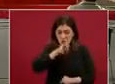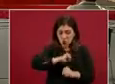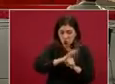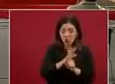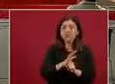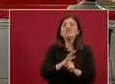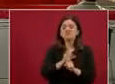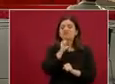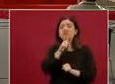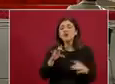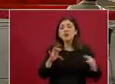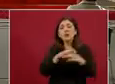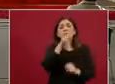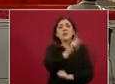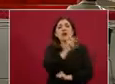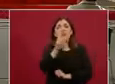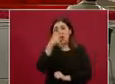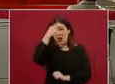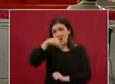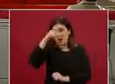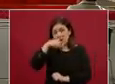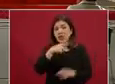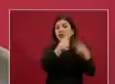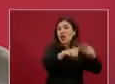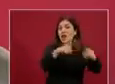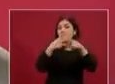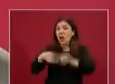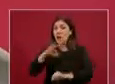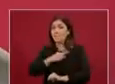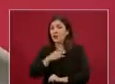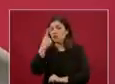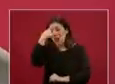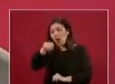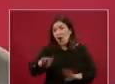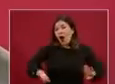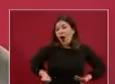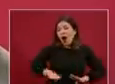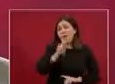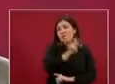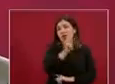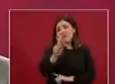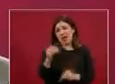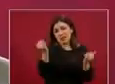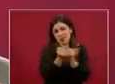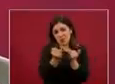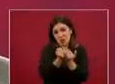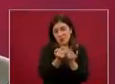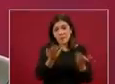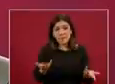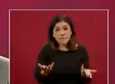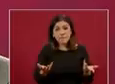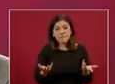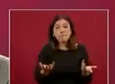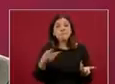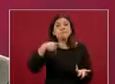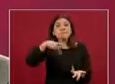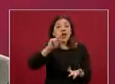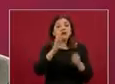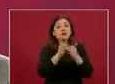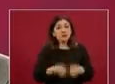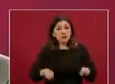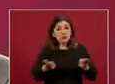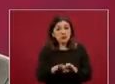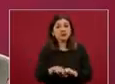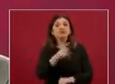son semejantes al de la influenza. Son dos virus diferentes, pero se comportan de manera parecida. Pero es